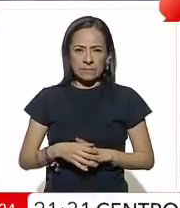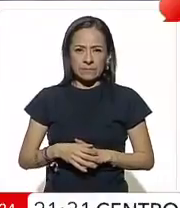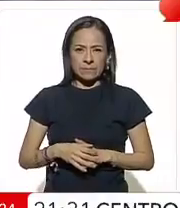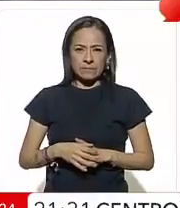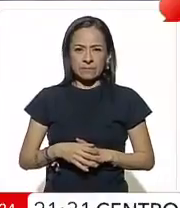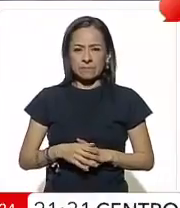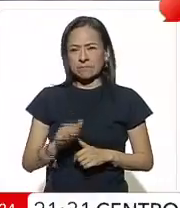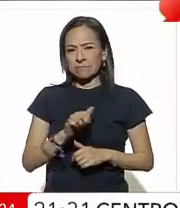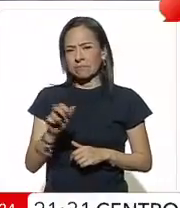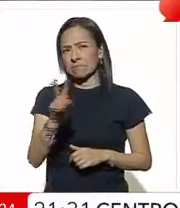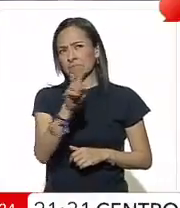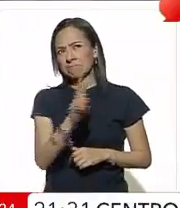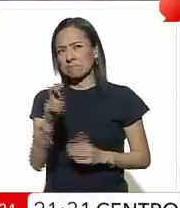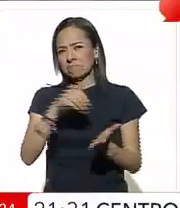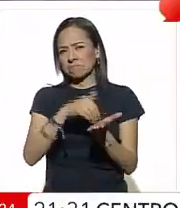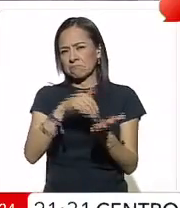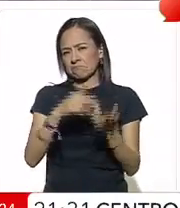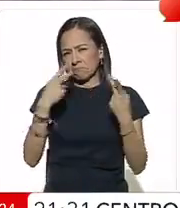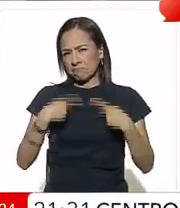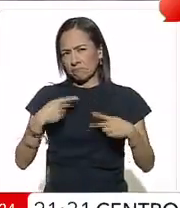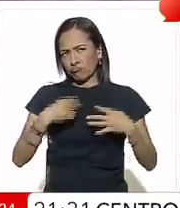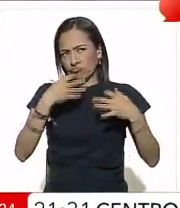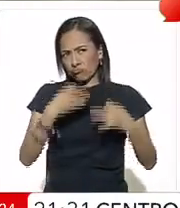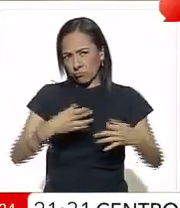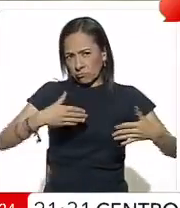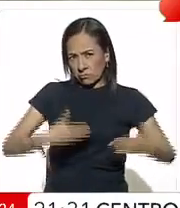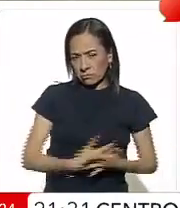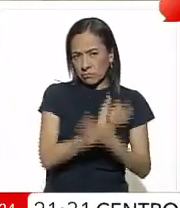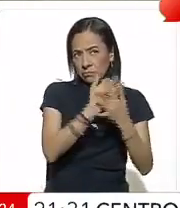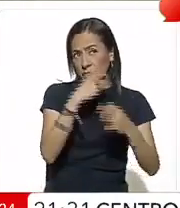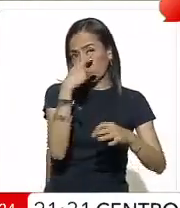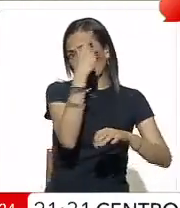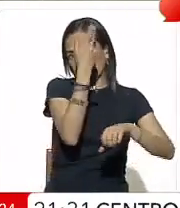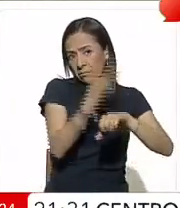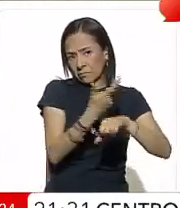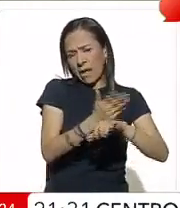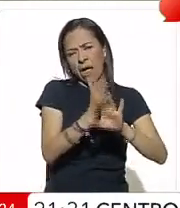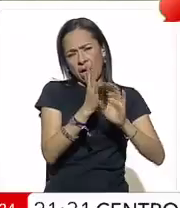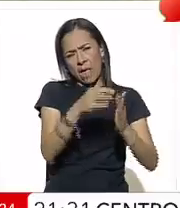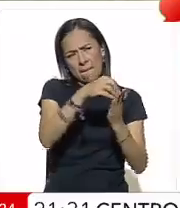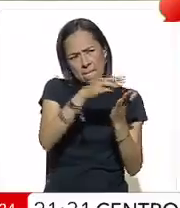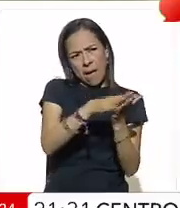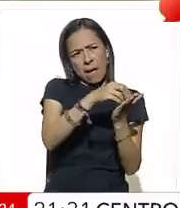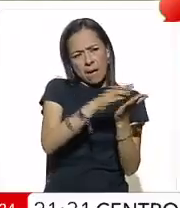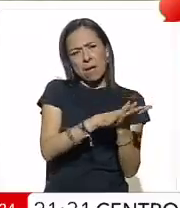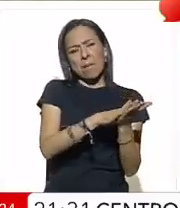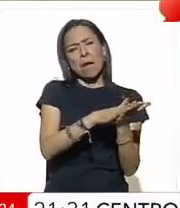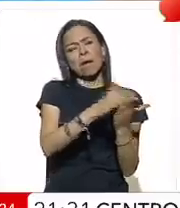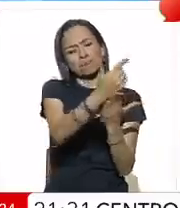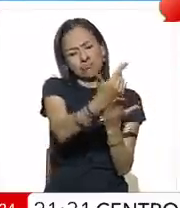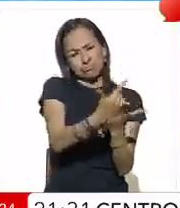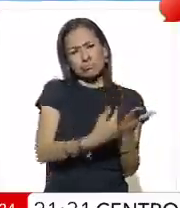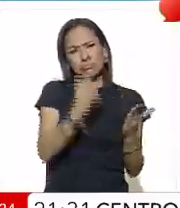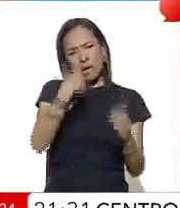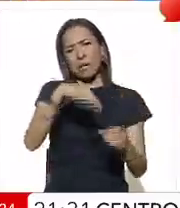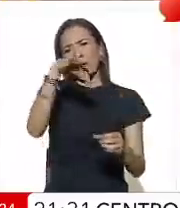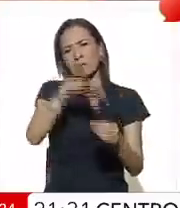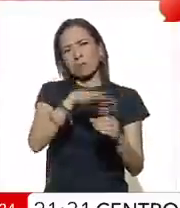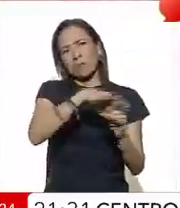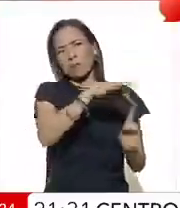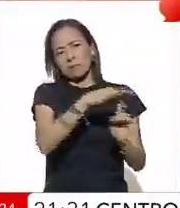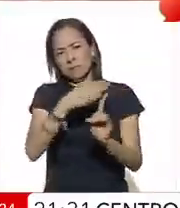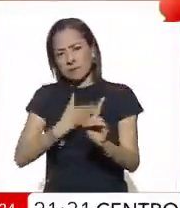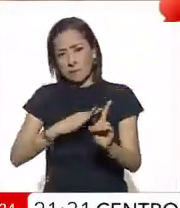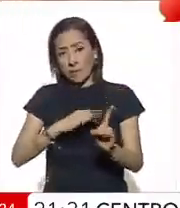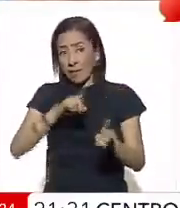Más de 200 millones de ciudadanos estadounidenses están registrados para votar en la elección presidencial. De ellos,